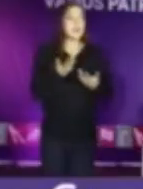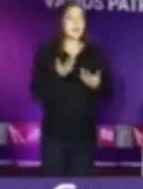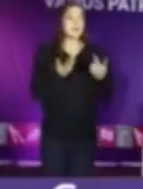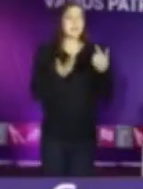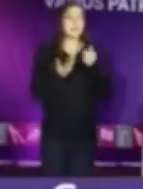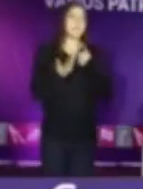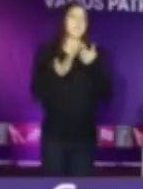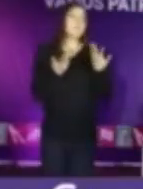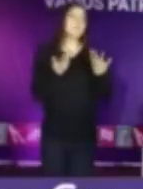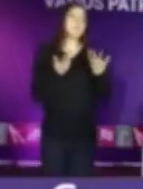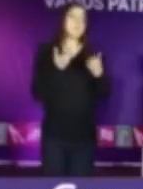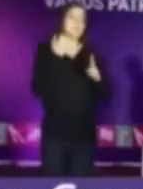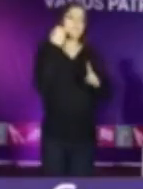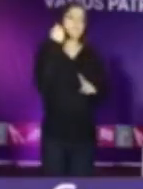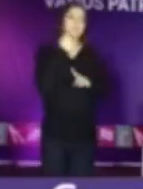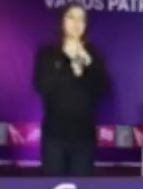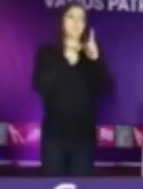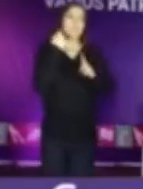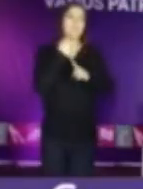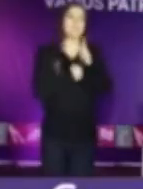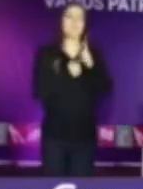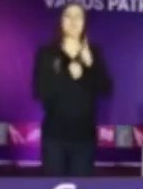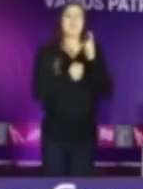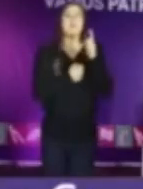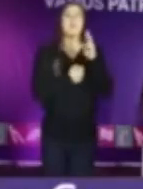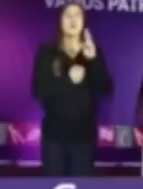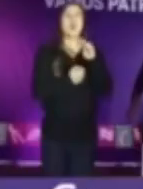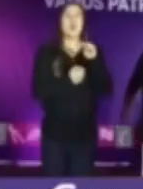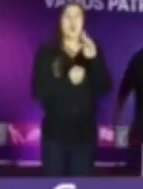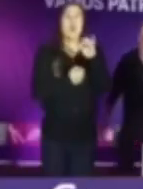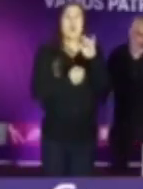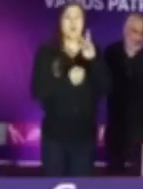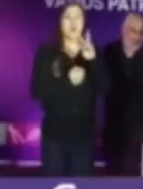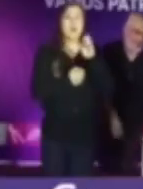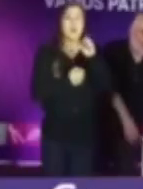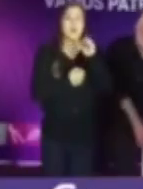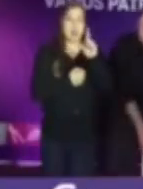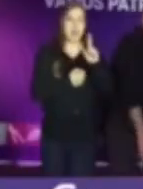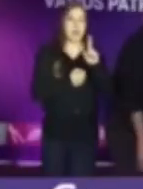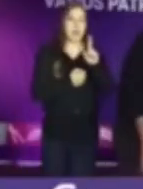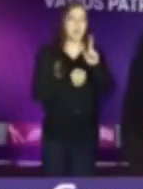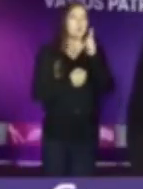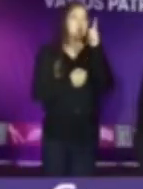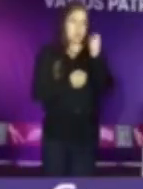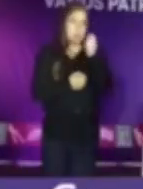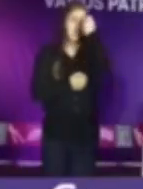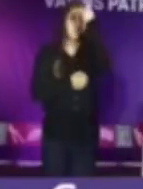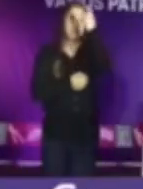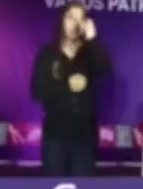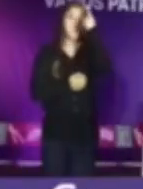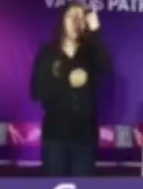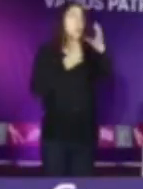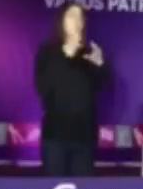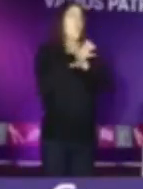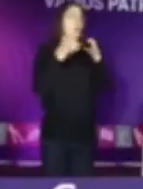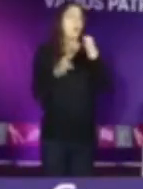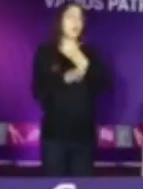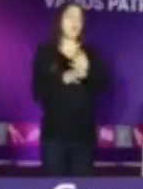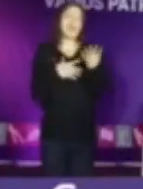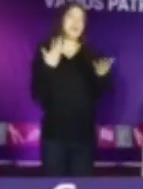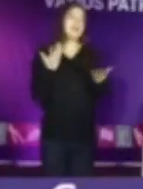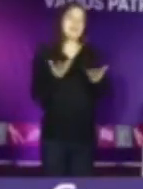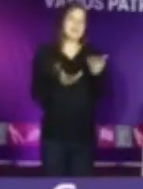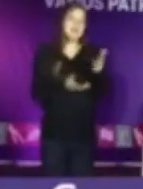brutalmente con el Universal por una política editorial asquerosa que me obligaban a inventar cosas, y ahí ya no,